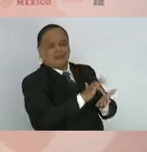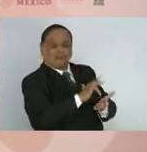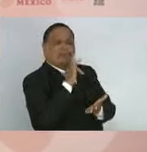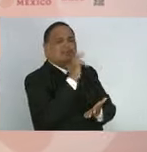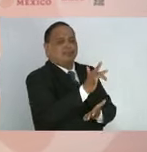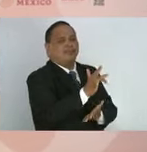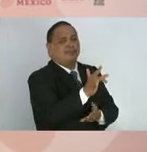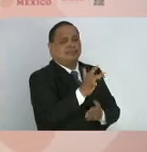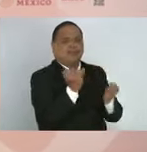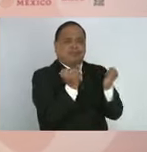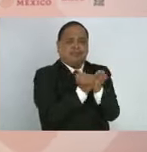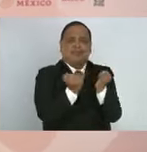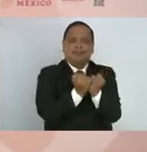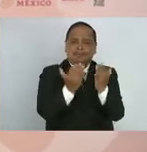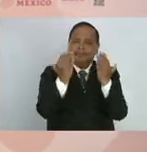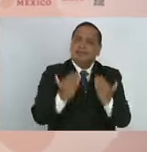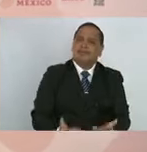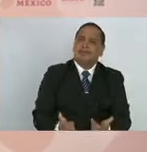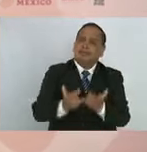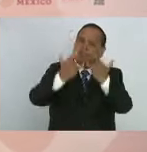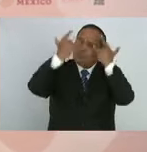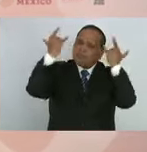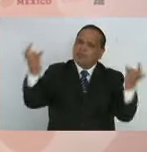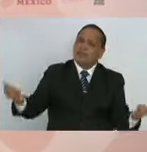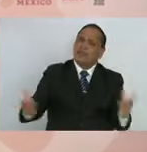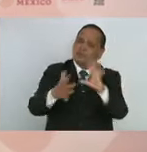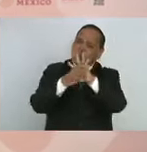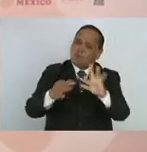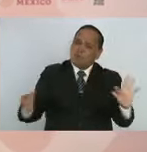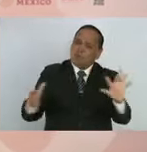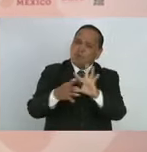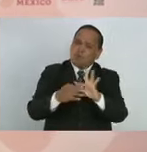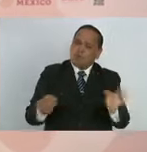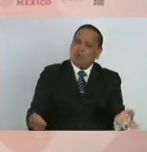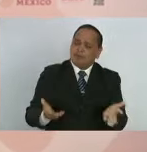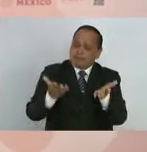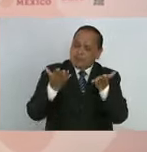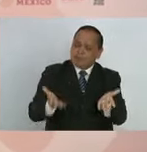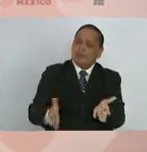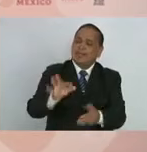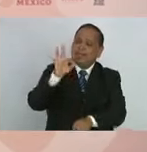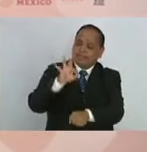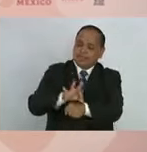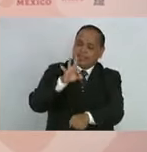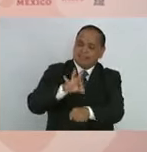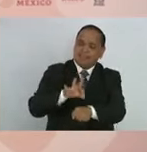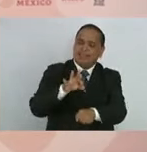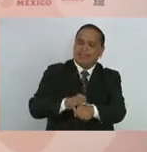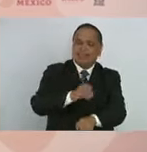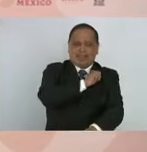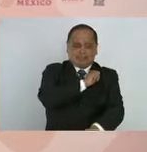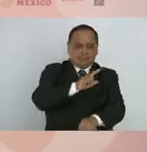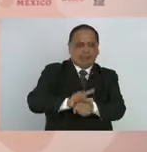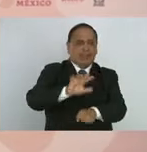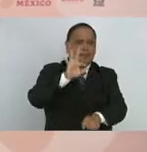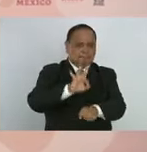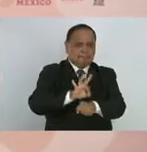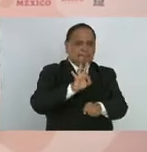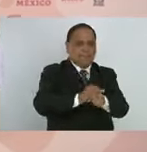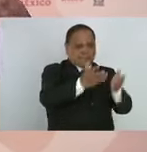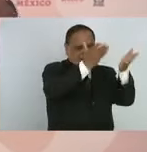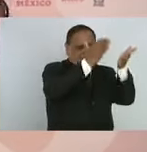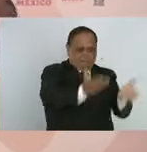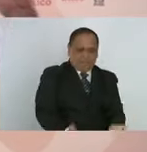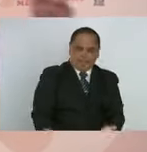para que se cuente con los médicos y los especialistas